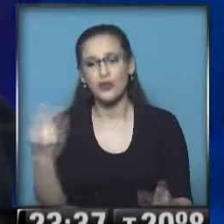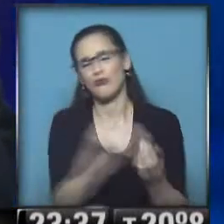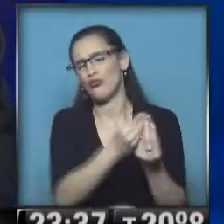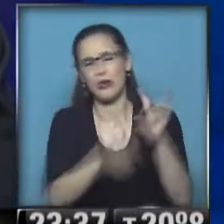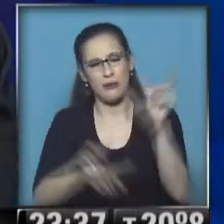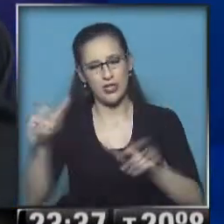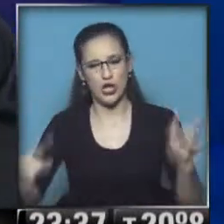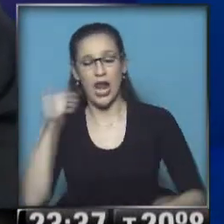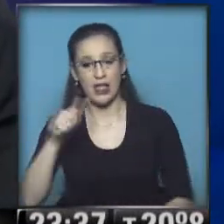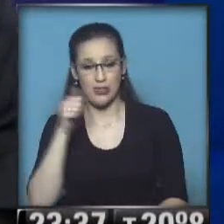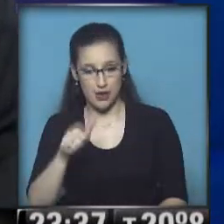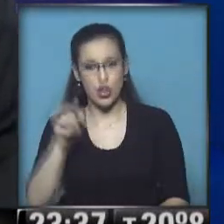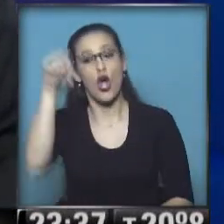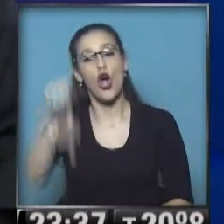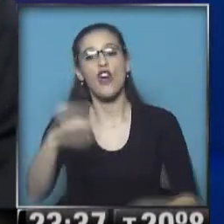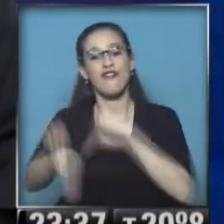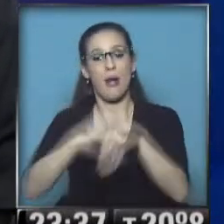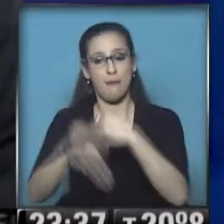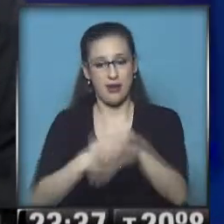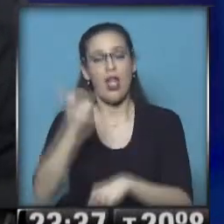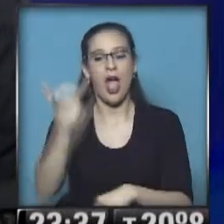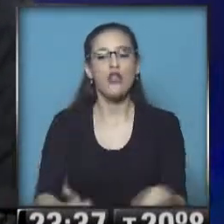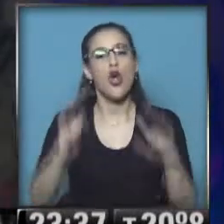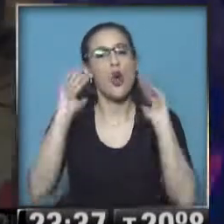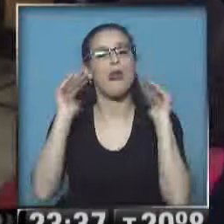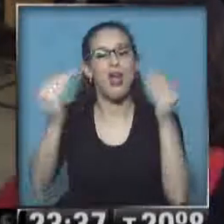víctimas inauguraron un memorial.